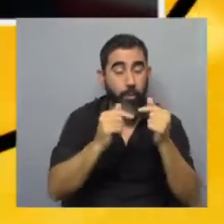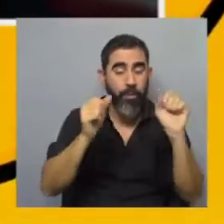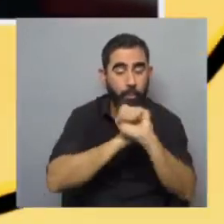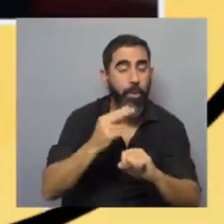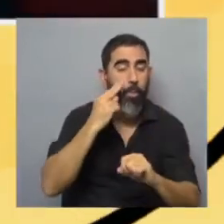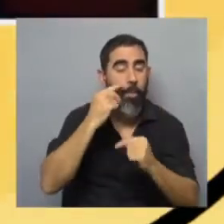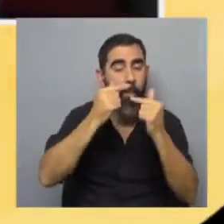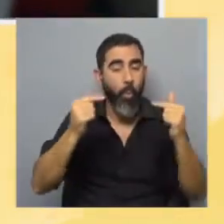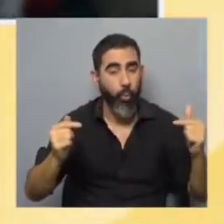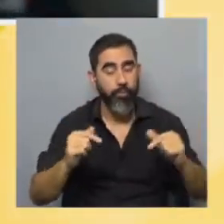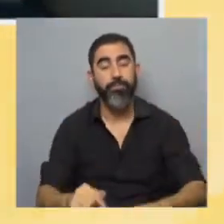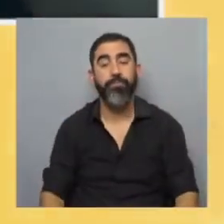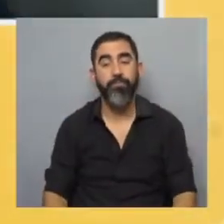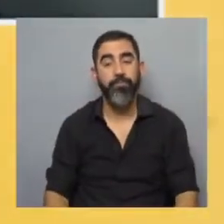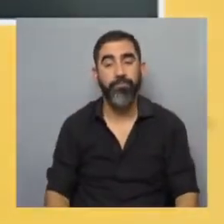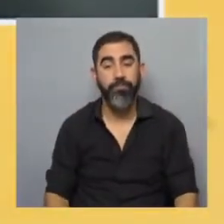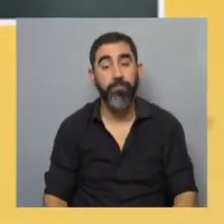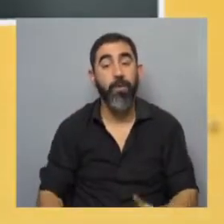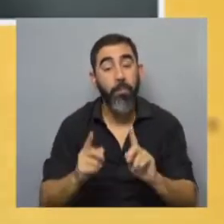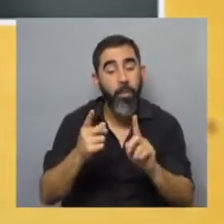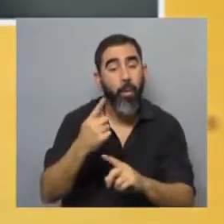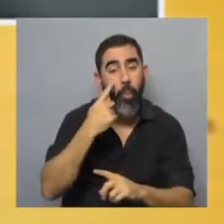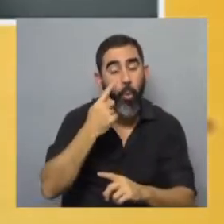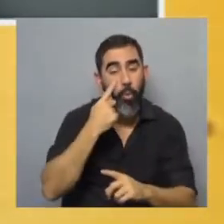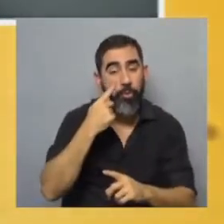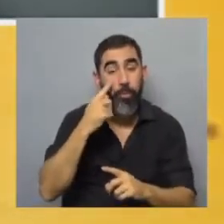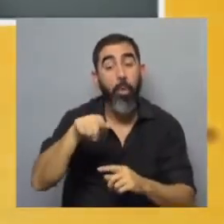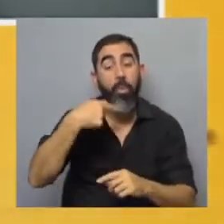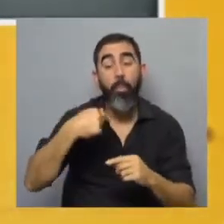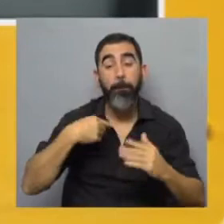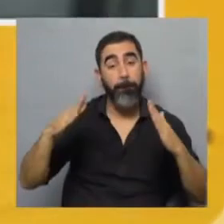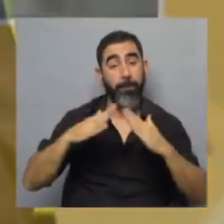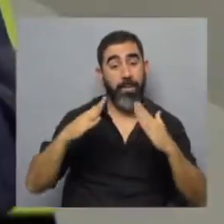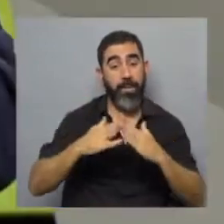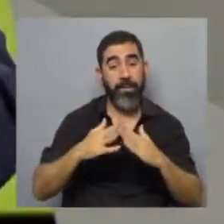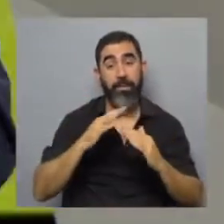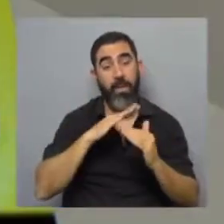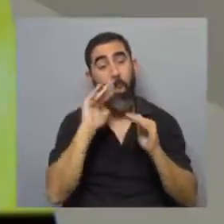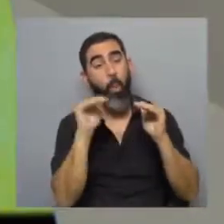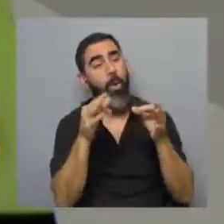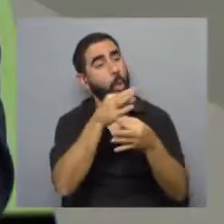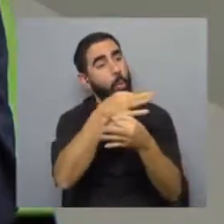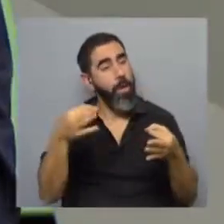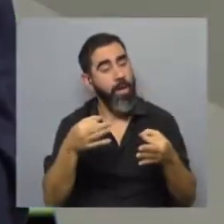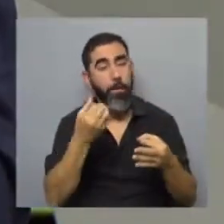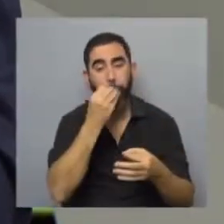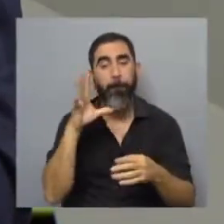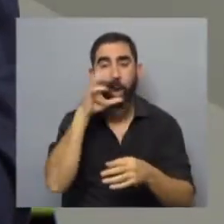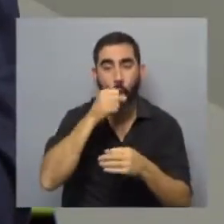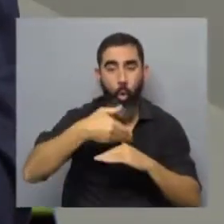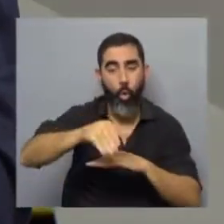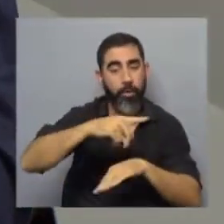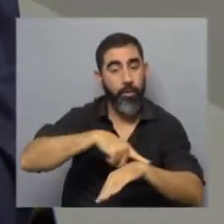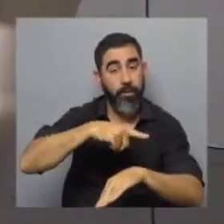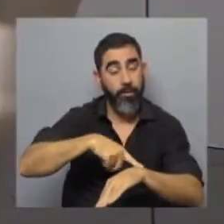afectar al producto. Sí, y que no está mal conocerlo para lo que pasa después en casa, ¿no? Así, bueno, si la guardo en el lugar correcto o no, eso para mismo. Que dure un poco más. Y